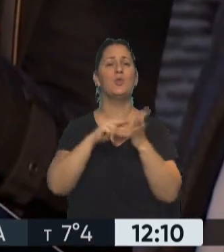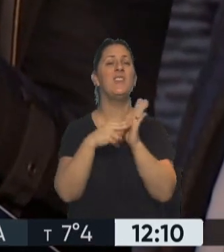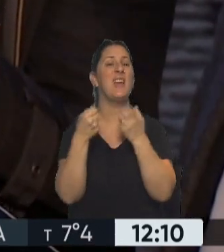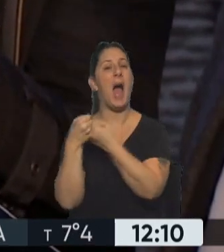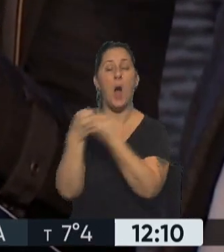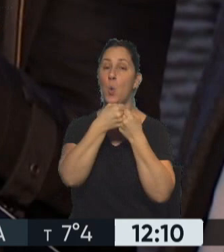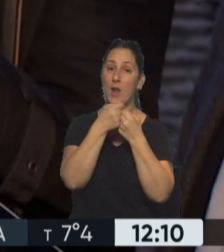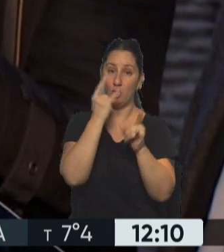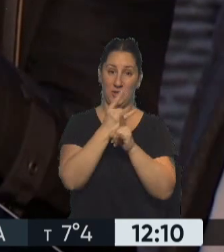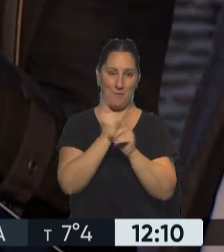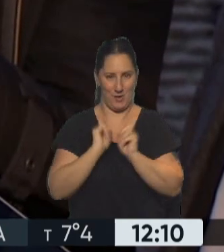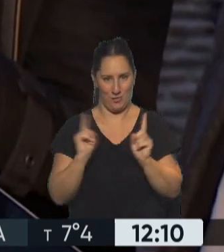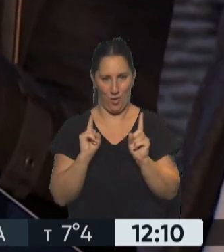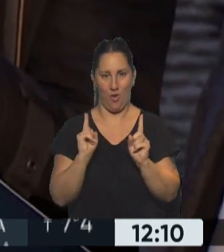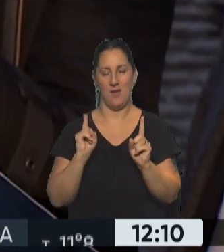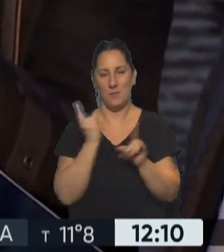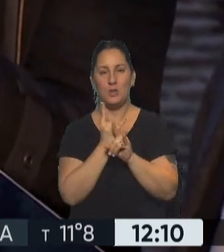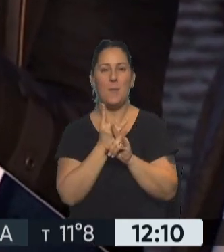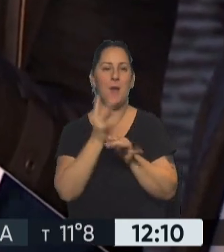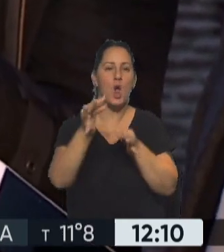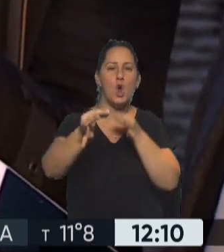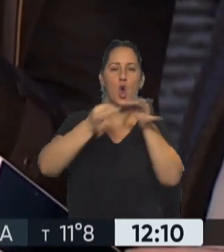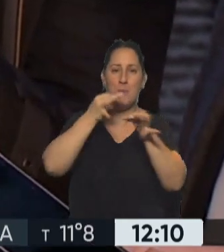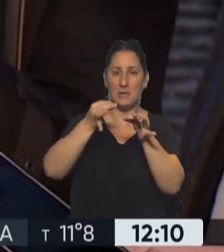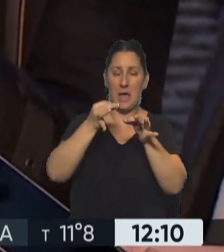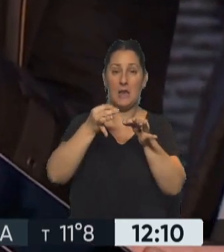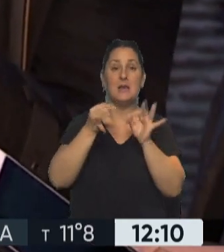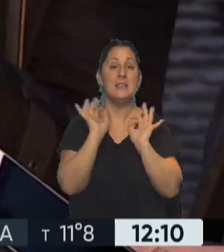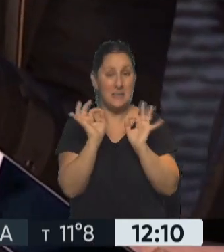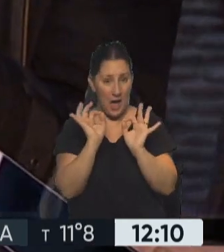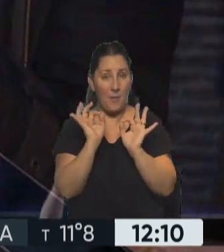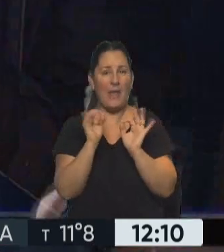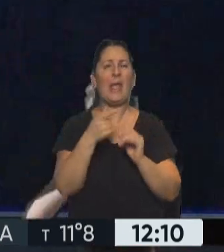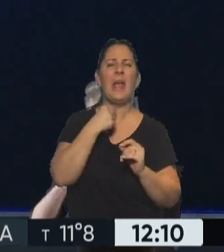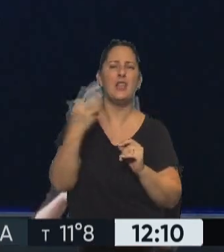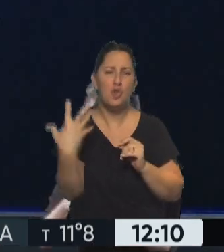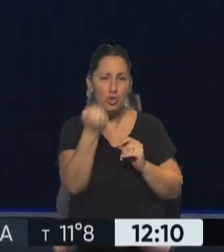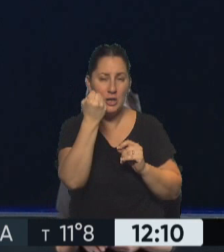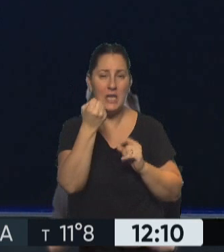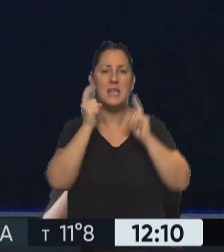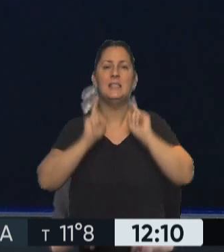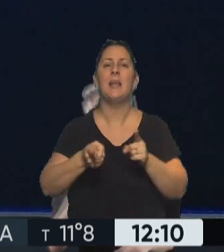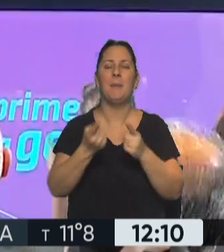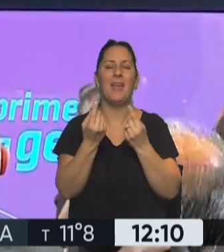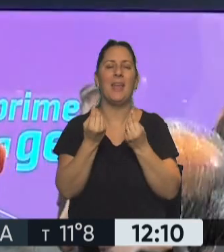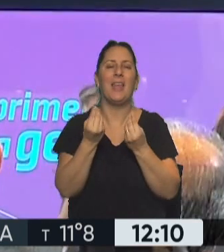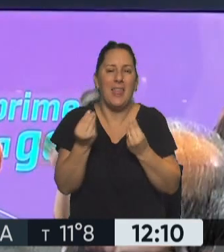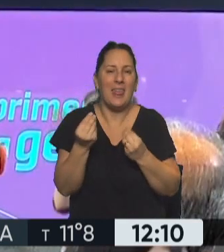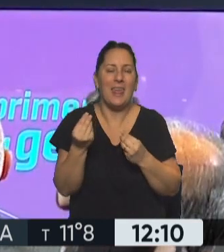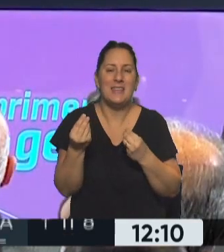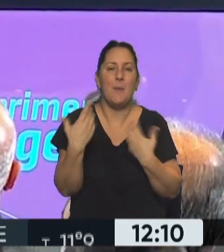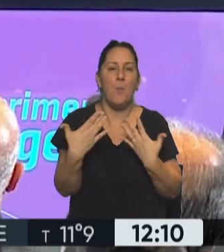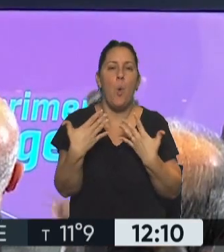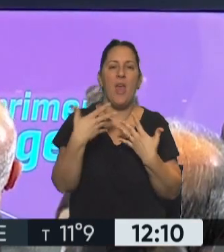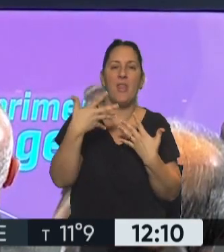de acuerdo siempre, pero sí llegar a la mesa de diálogo, no solo sabiendo qué se quiere llevar, sino básicamente y más